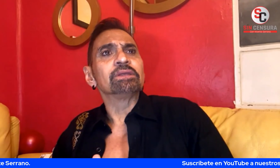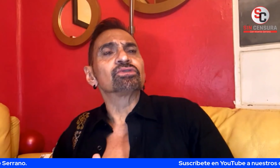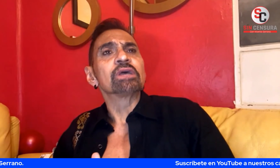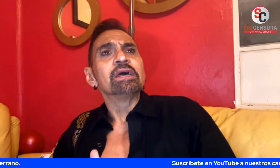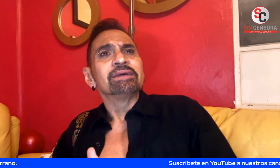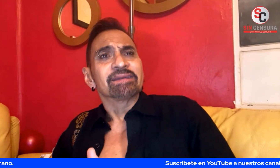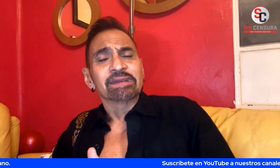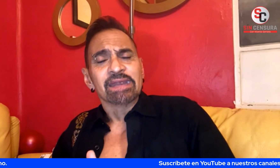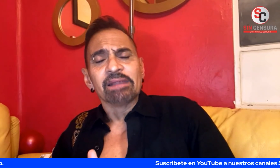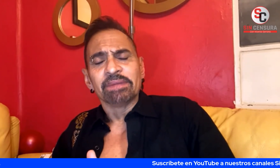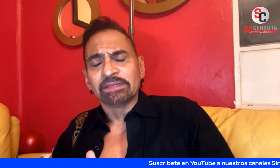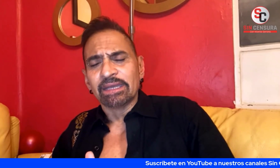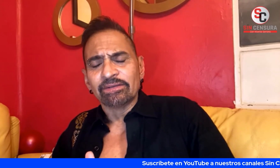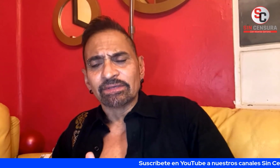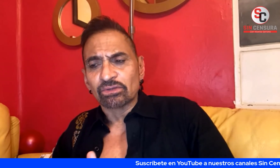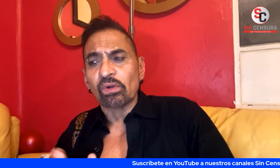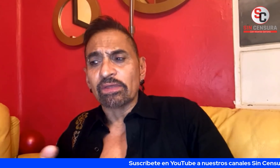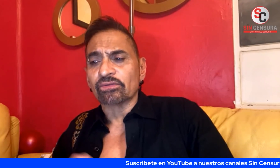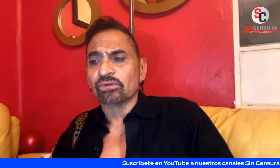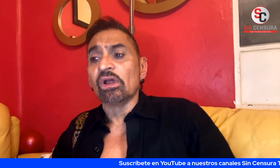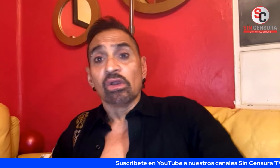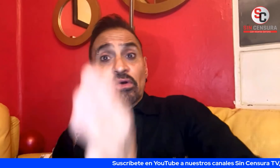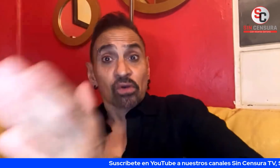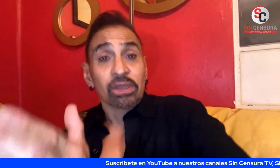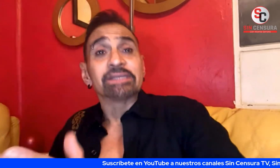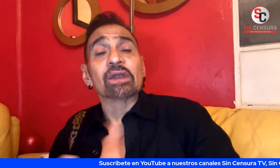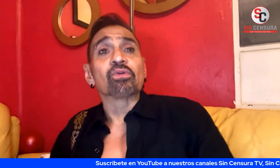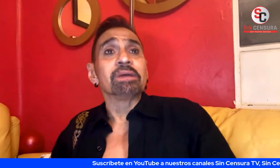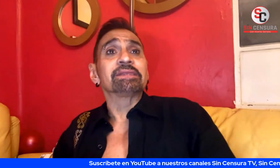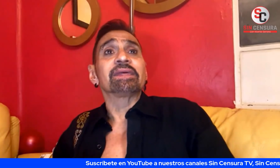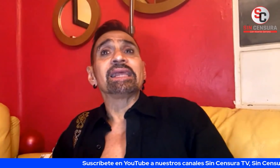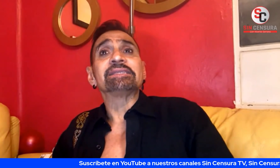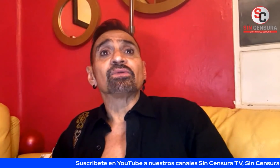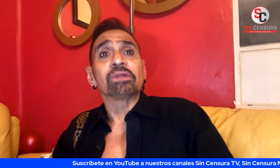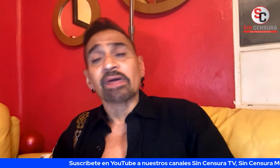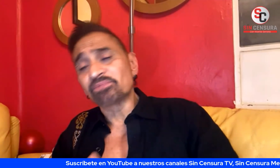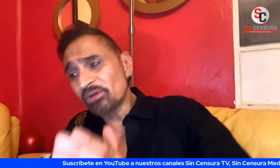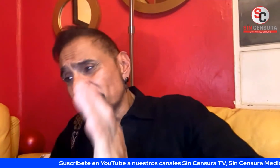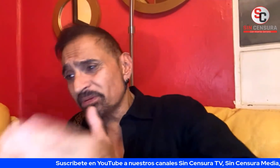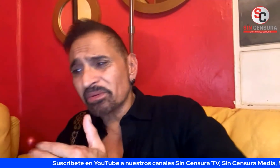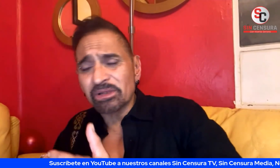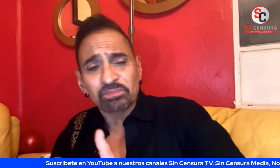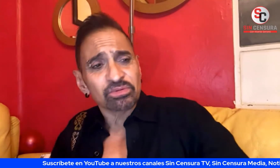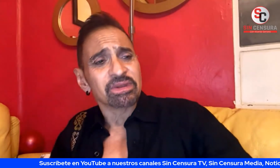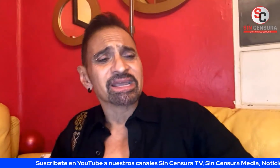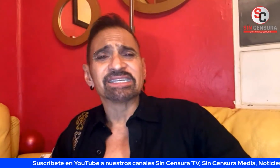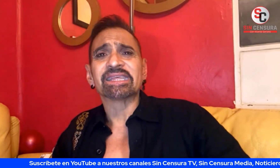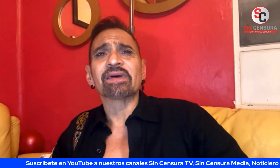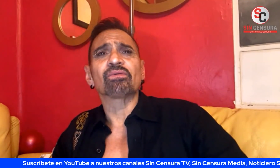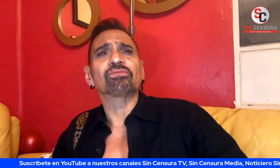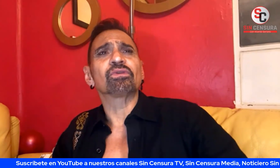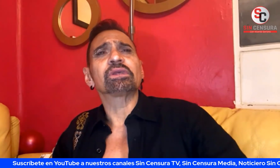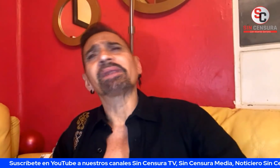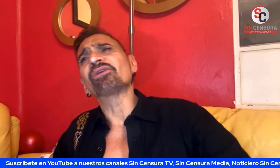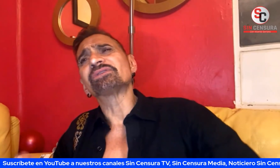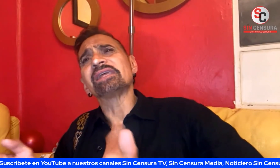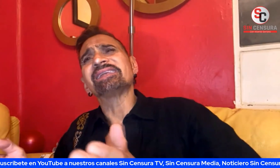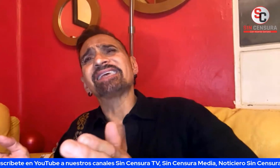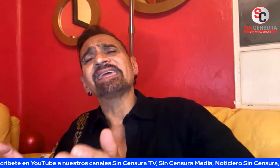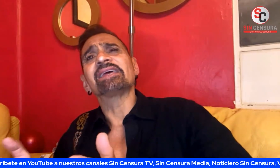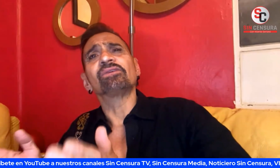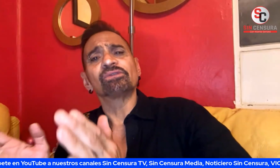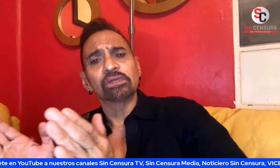los argumentos realmente sólidos, ¿no? Lo que se argumenta de la inseguridad, pues hoy el observador les puso una cachetada con guante